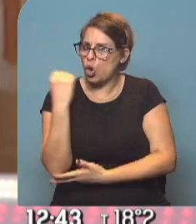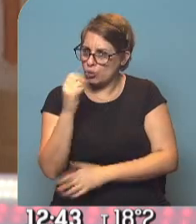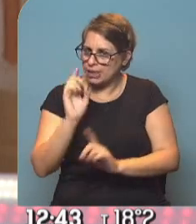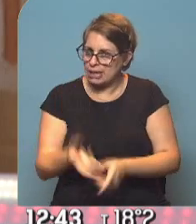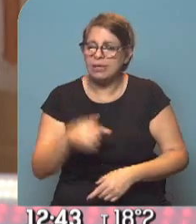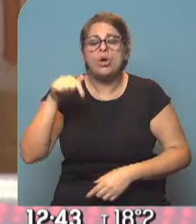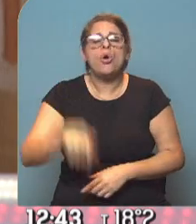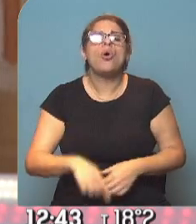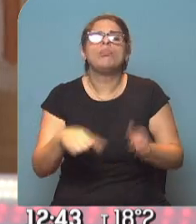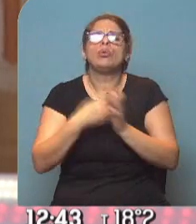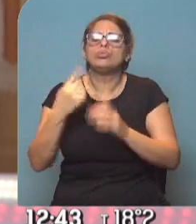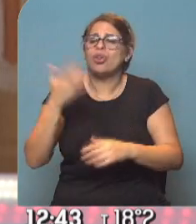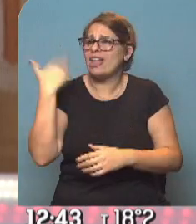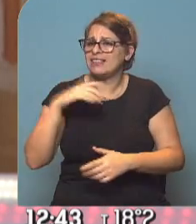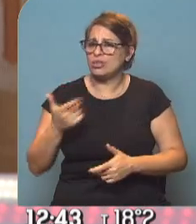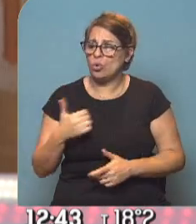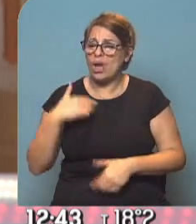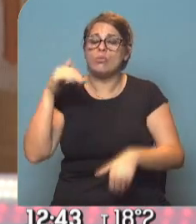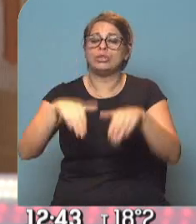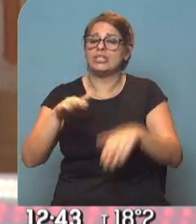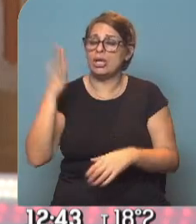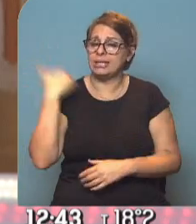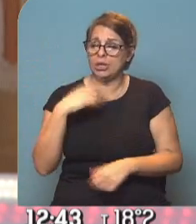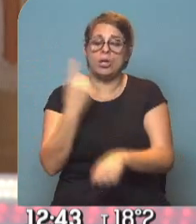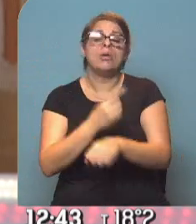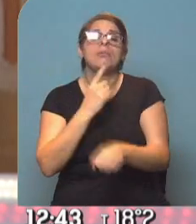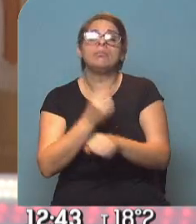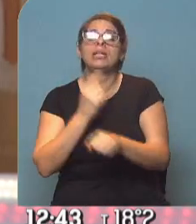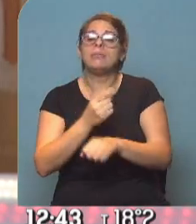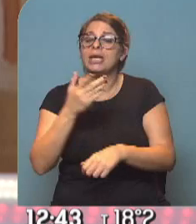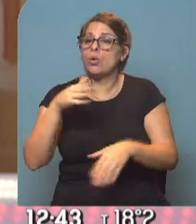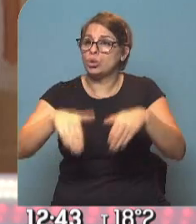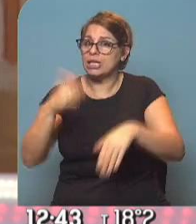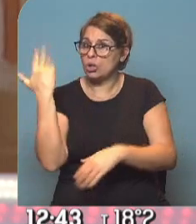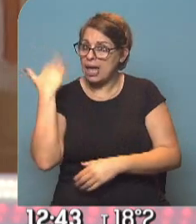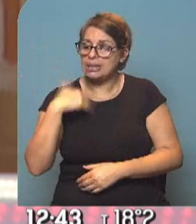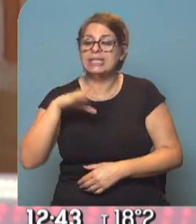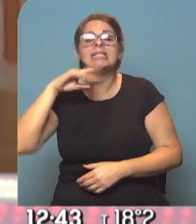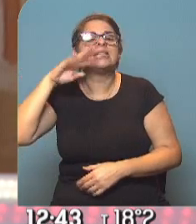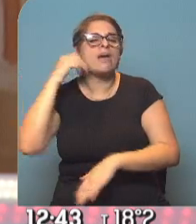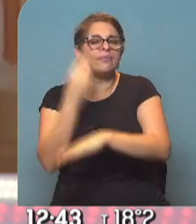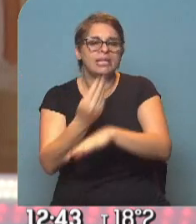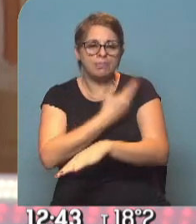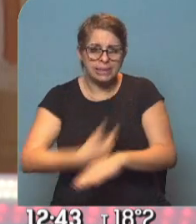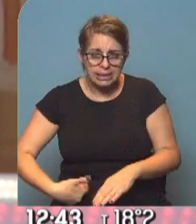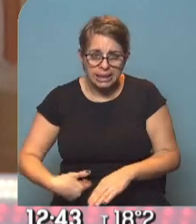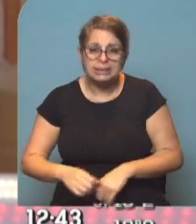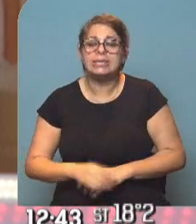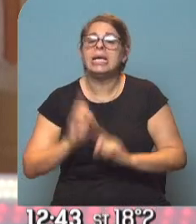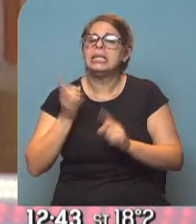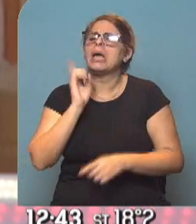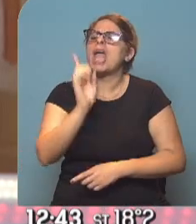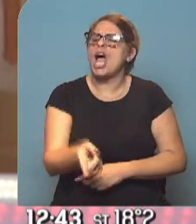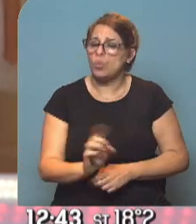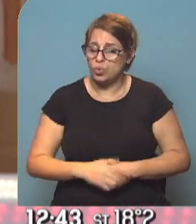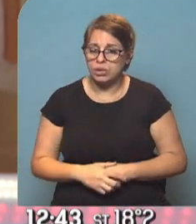que no existía antes en las elecciones anteriores. Primero, en las anteriores estaba Chávez, por un lado, y por eso acusaban